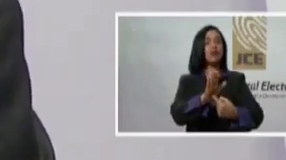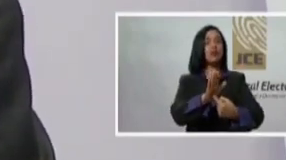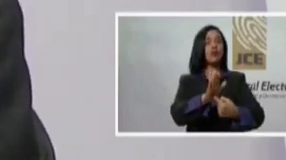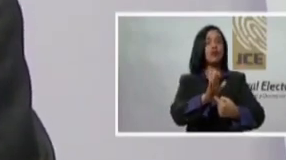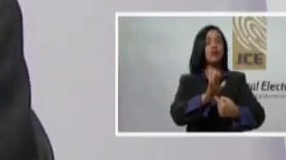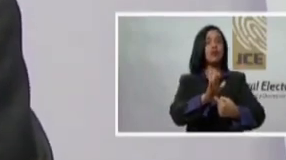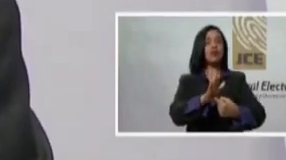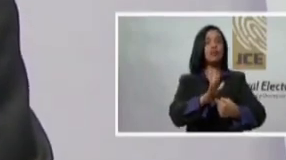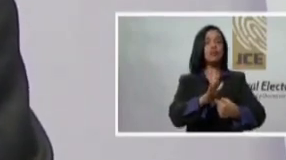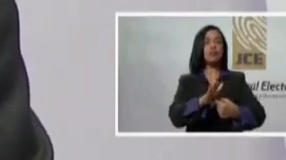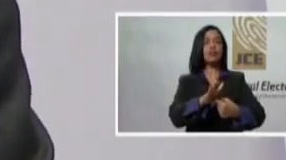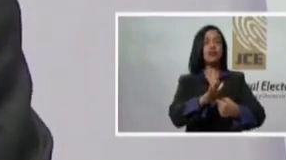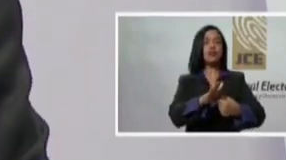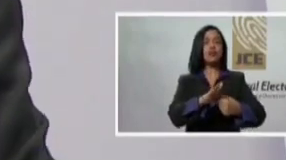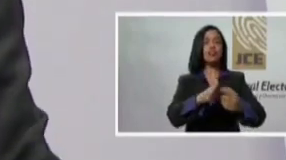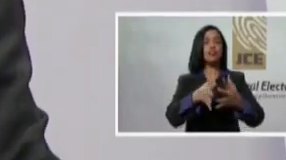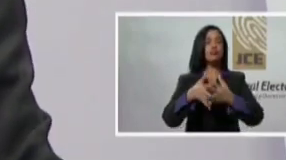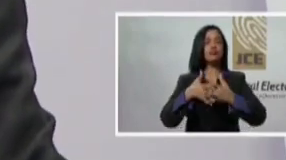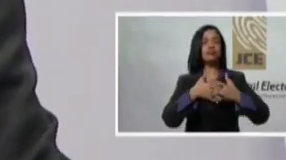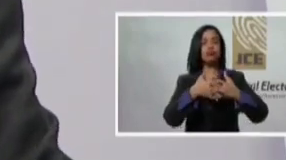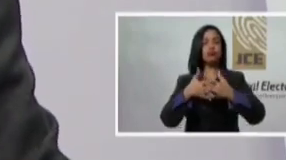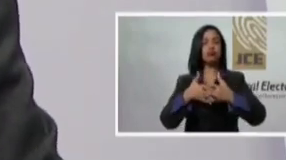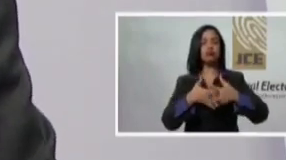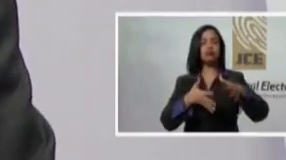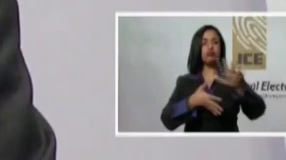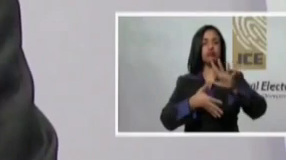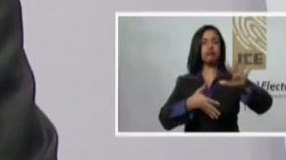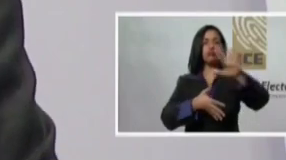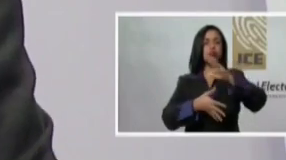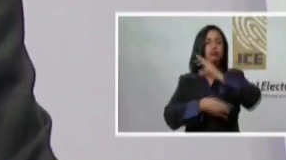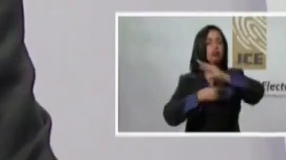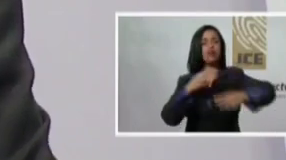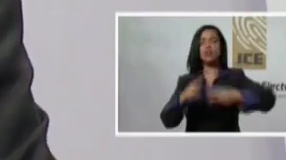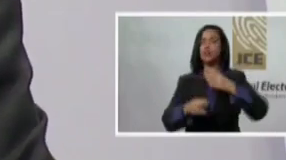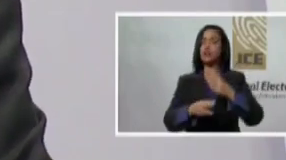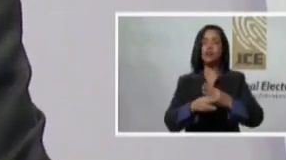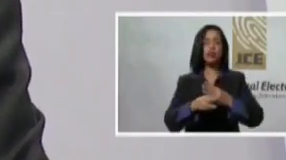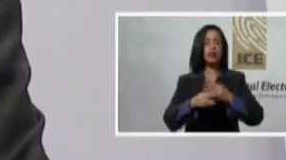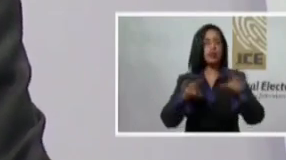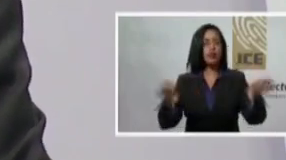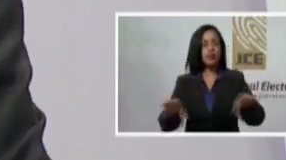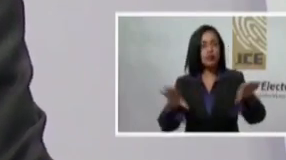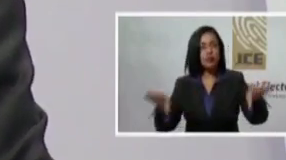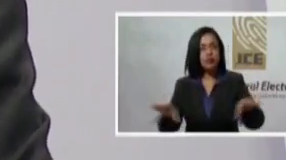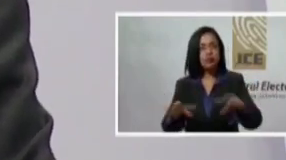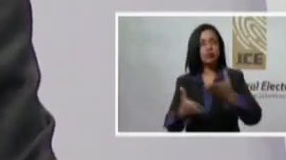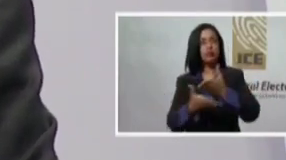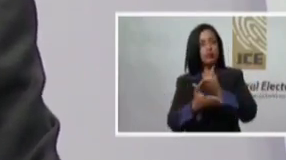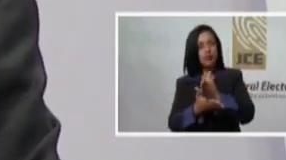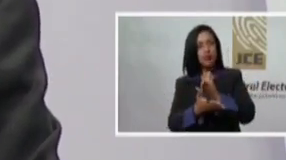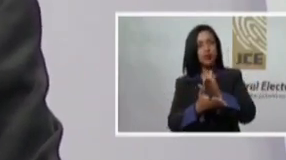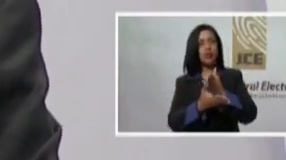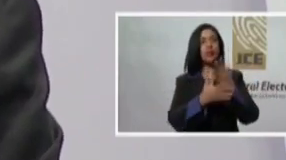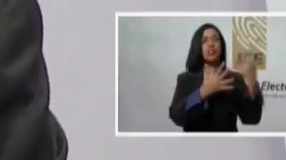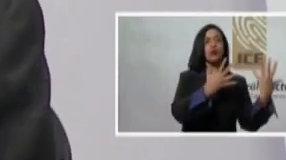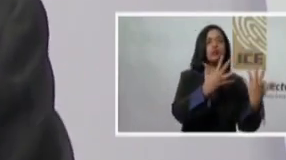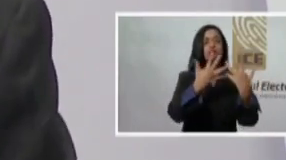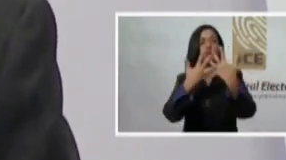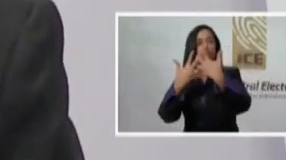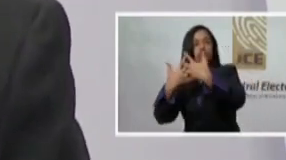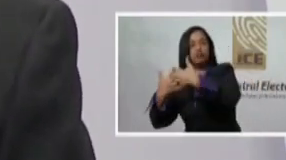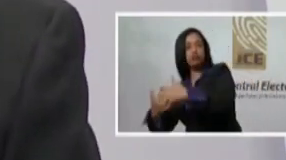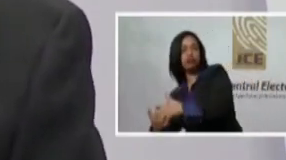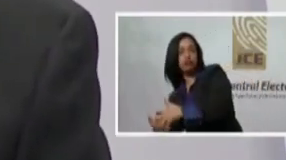del ejercicio de un derecho que consolida la igualdad y la